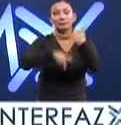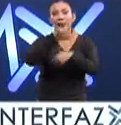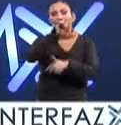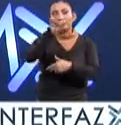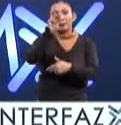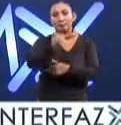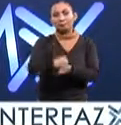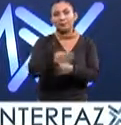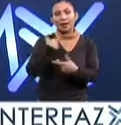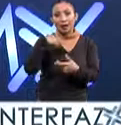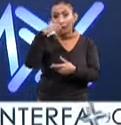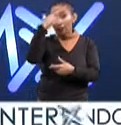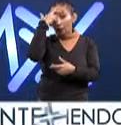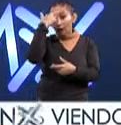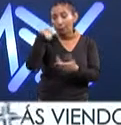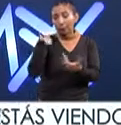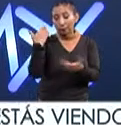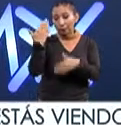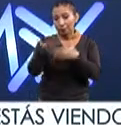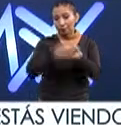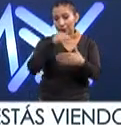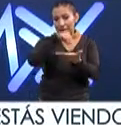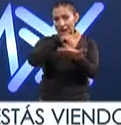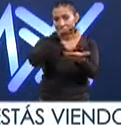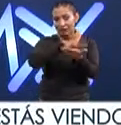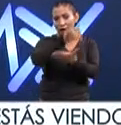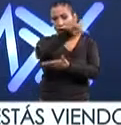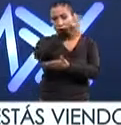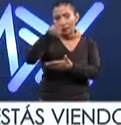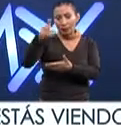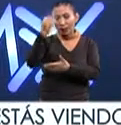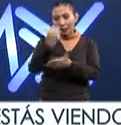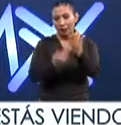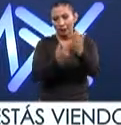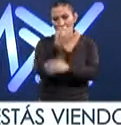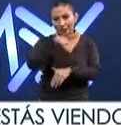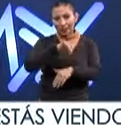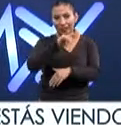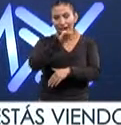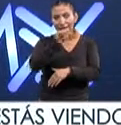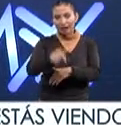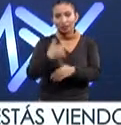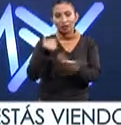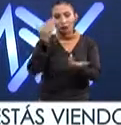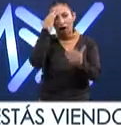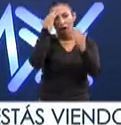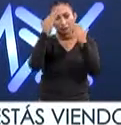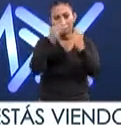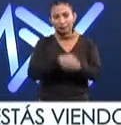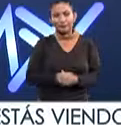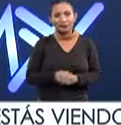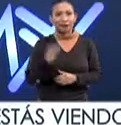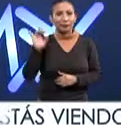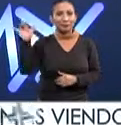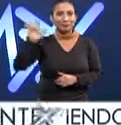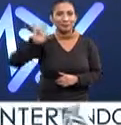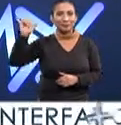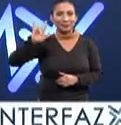señas mexicana. Y recuerden que tenemos una cita de lunes a viernes a las 9 de la mañana aquí en Interfaz con el Conocimiento.